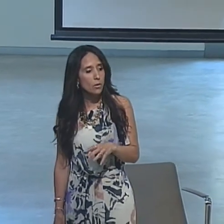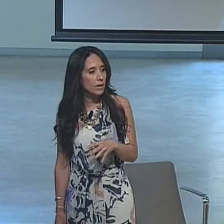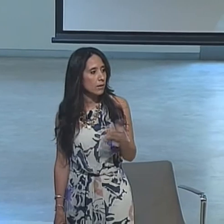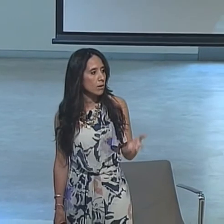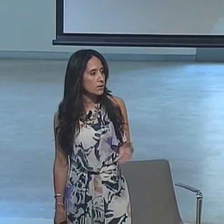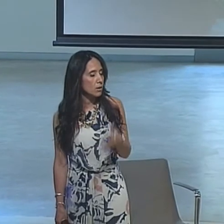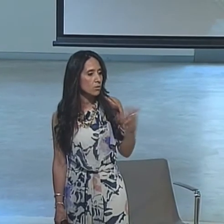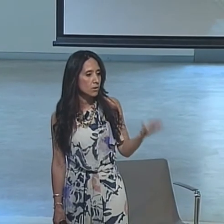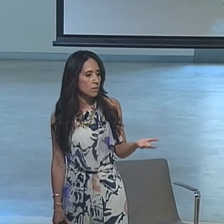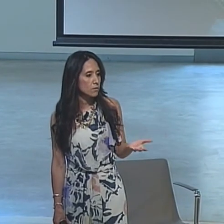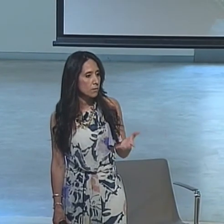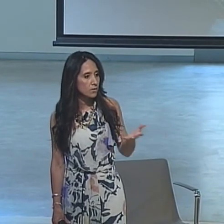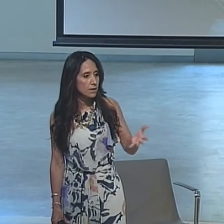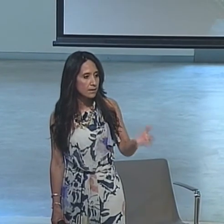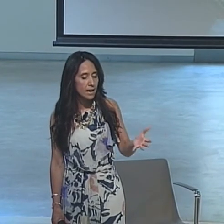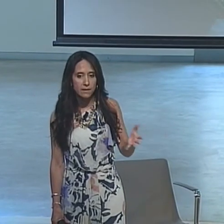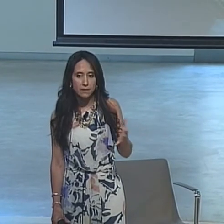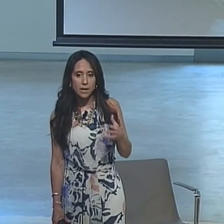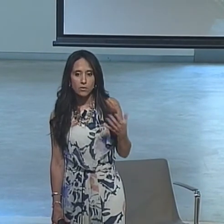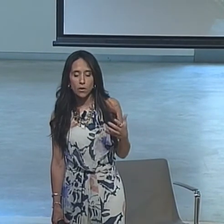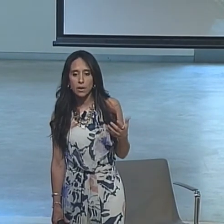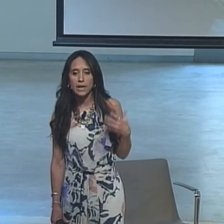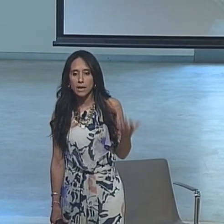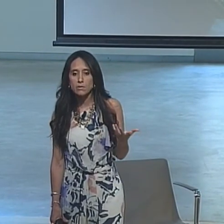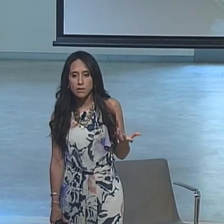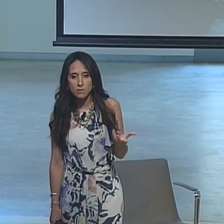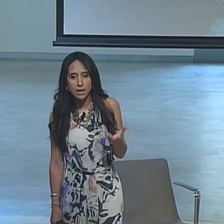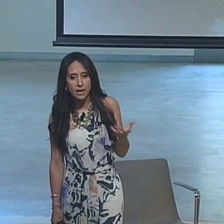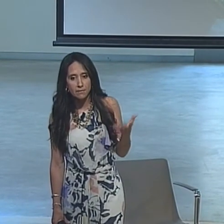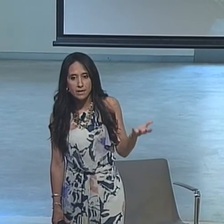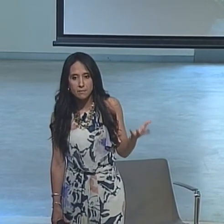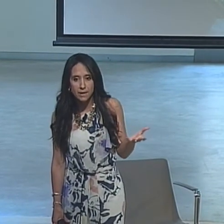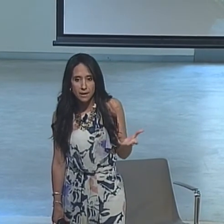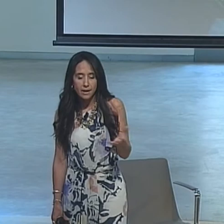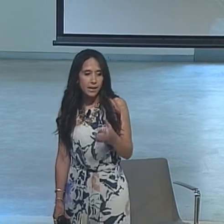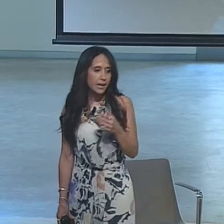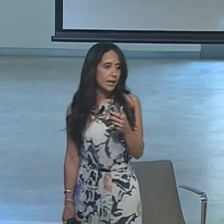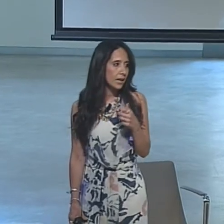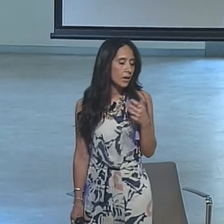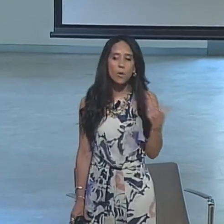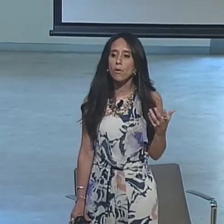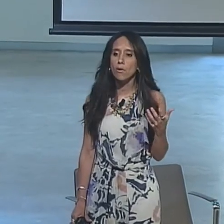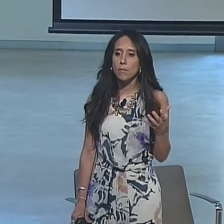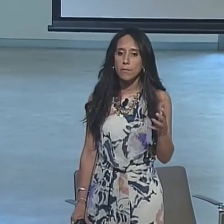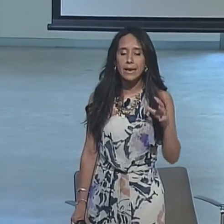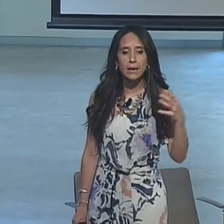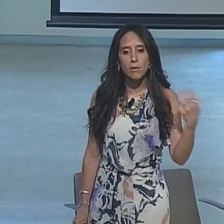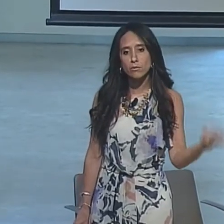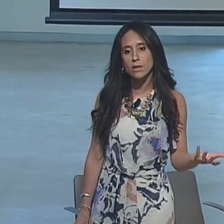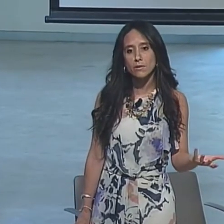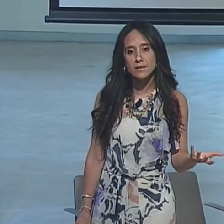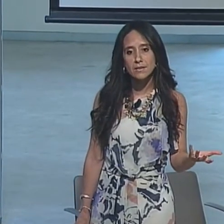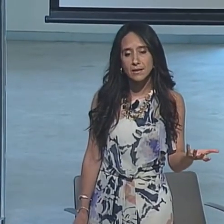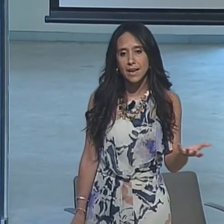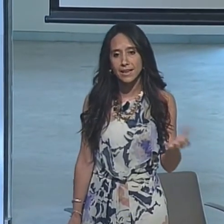incluir dentro de la educación todos estos medios digitales, en qué nos ayuda Transmedia, cómo